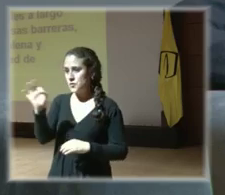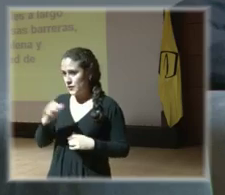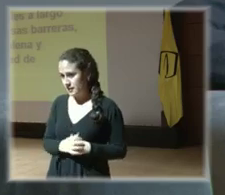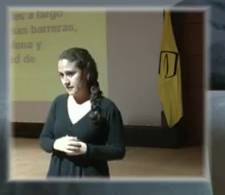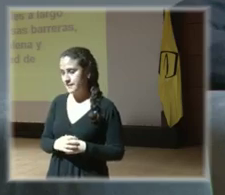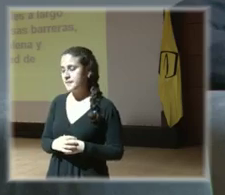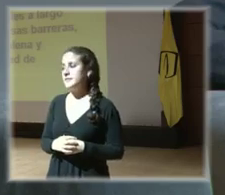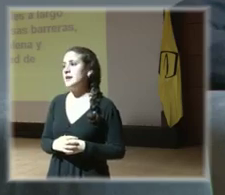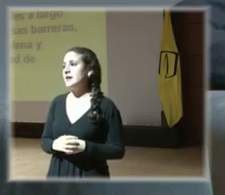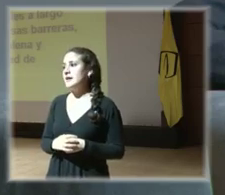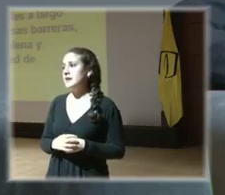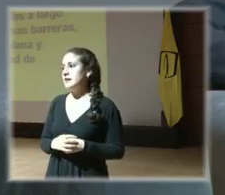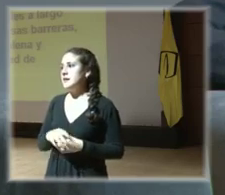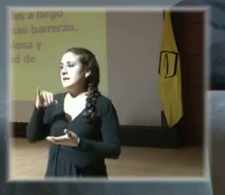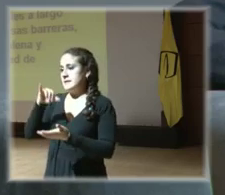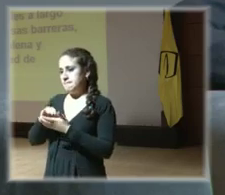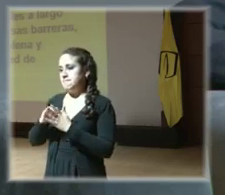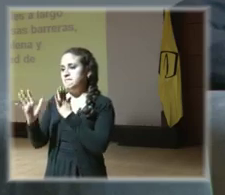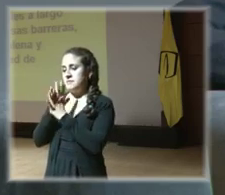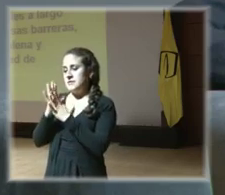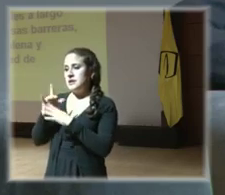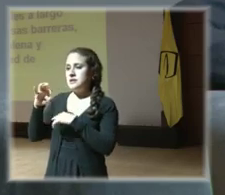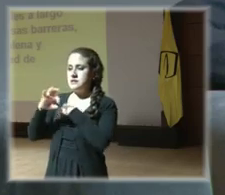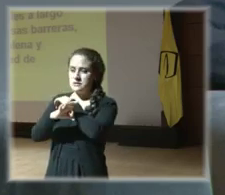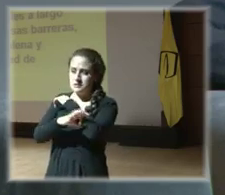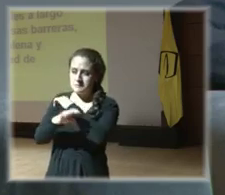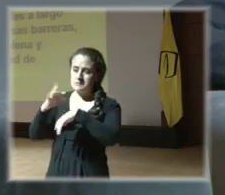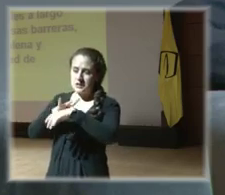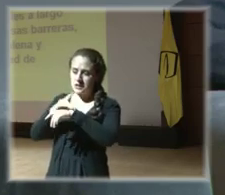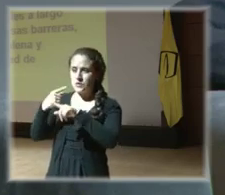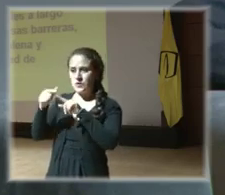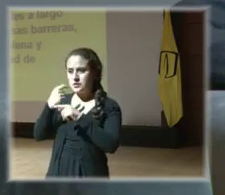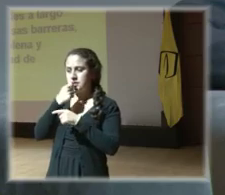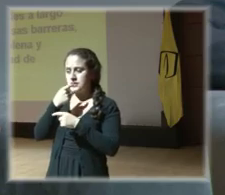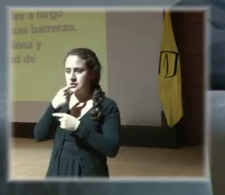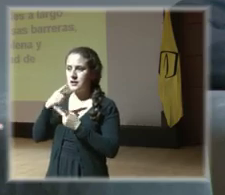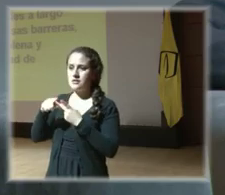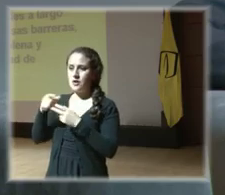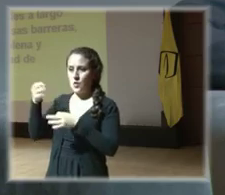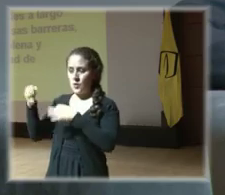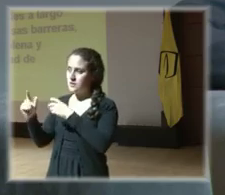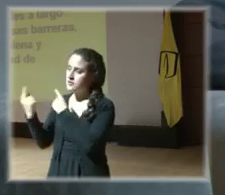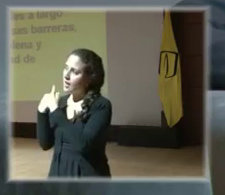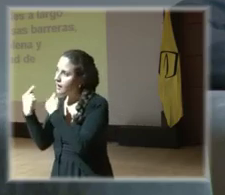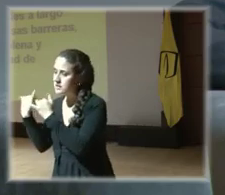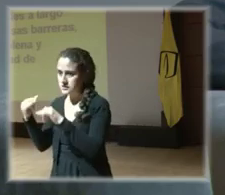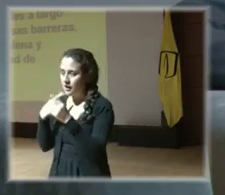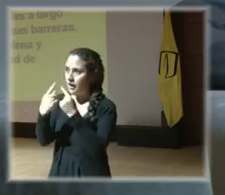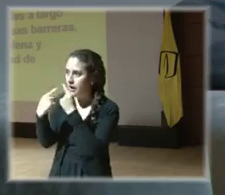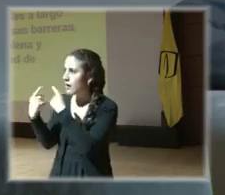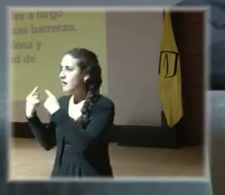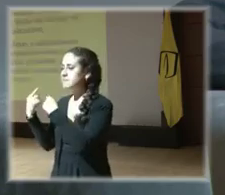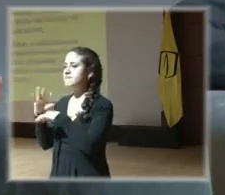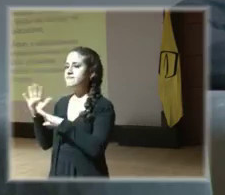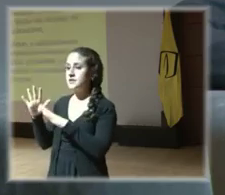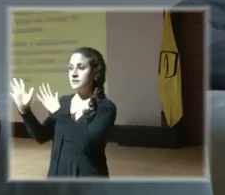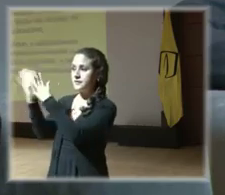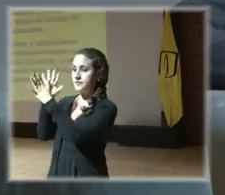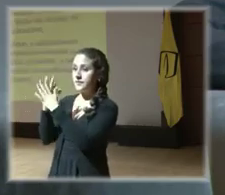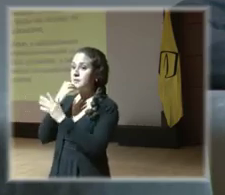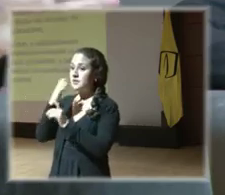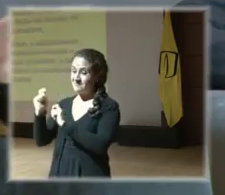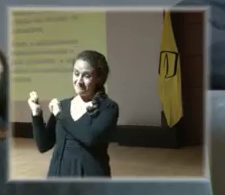nos dicen los psiquiatras y los jueces también con quienes hemos tenido la oportunidad de hablar es que después de que se